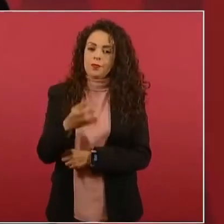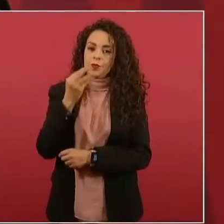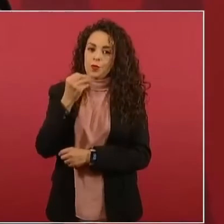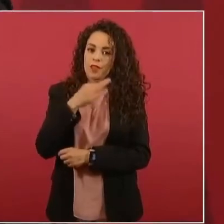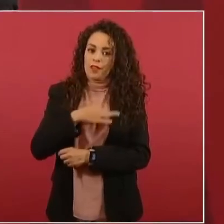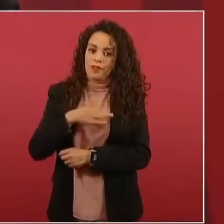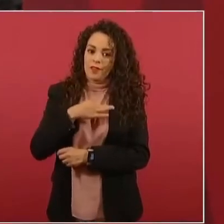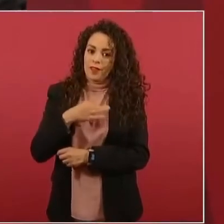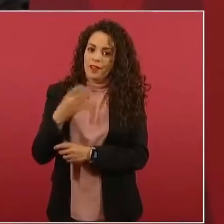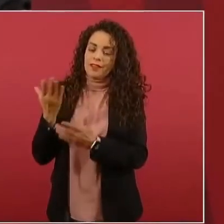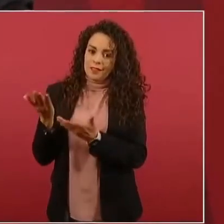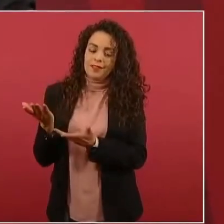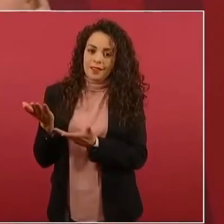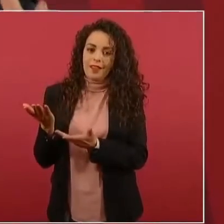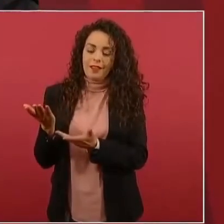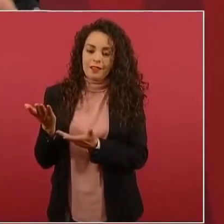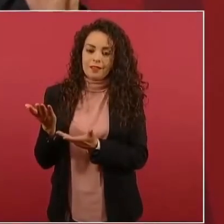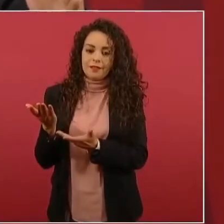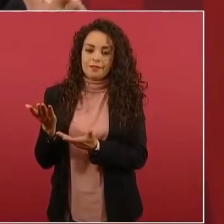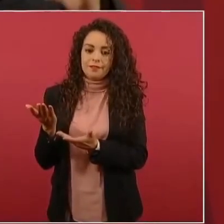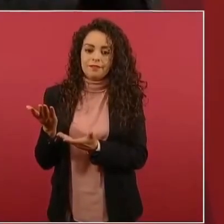por qué es